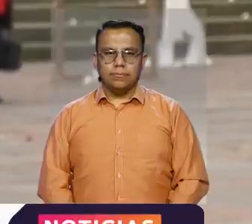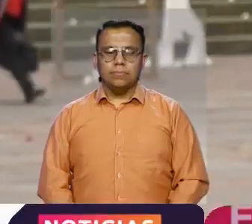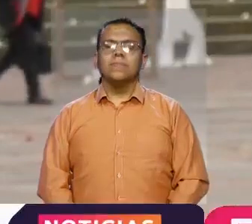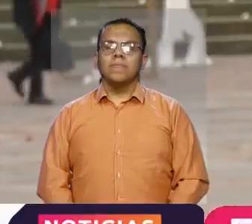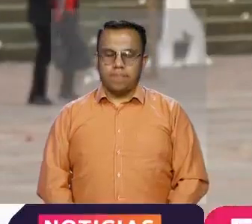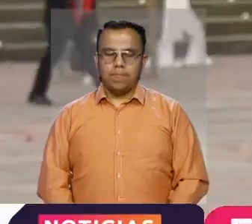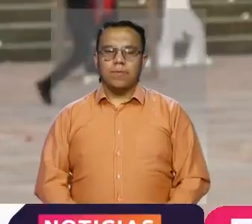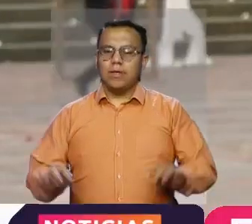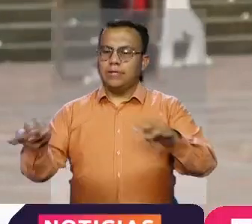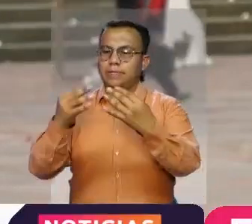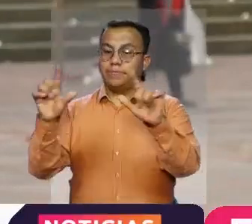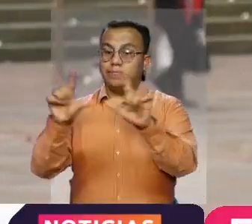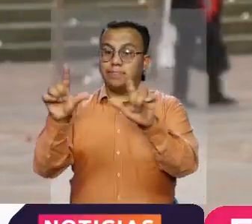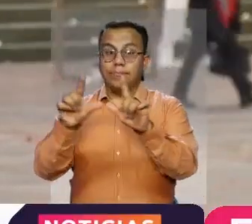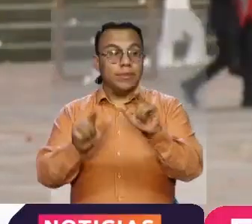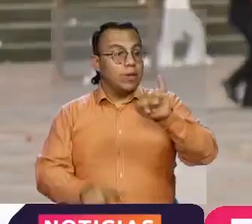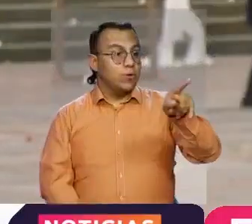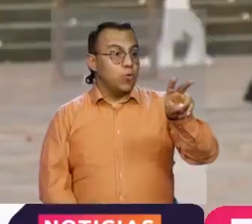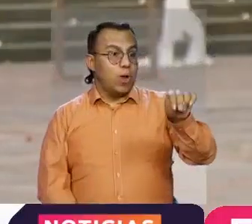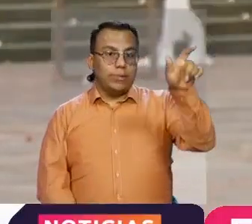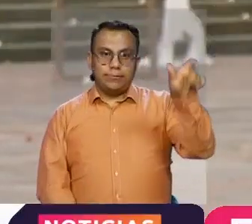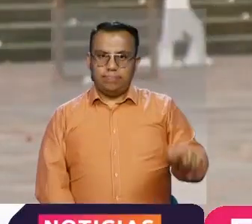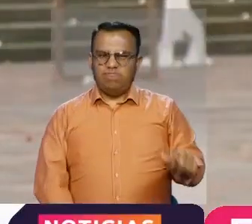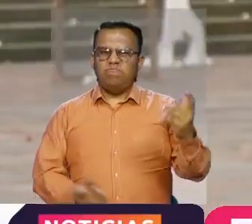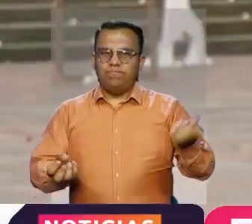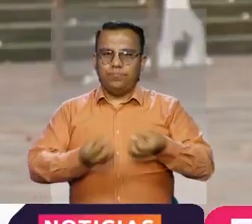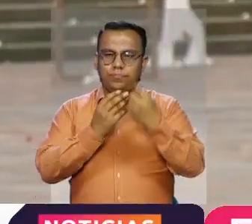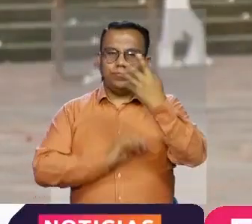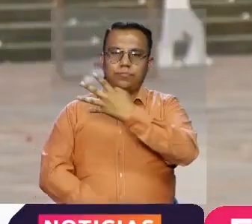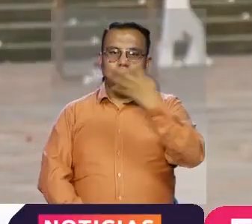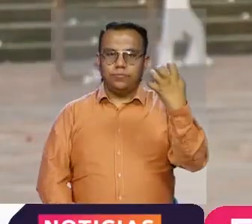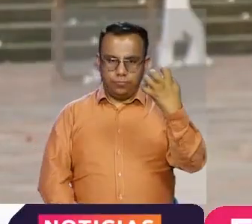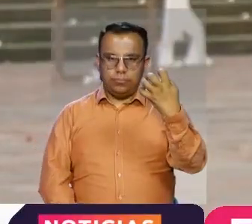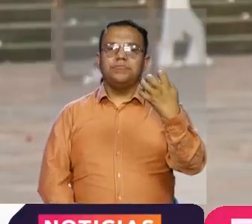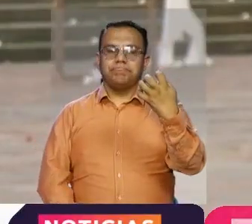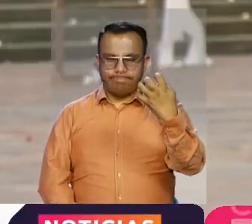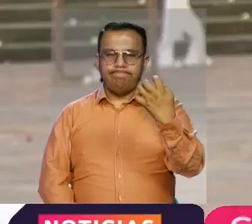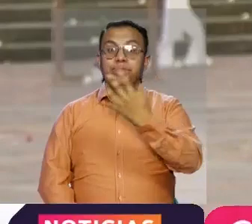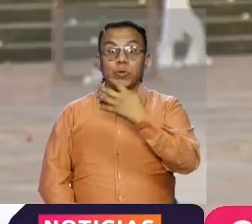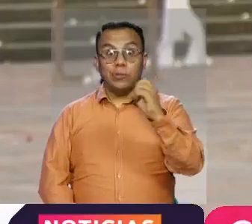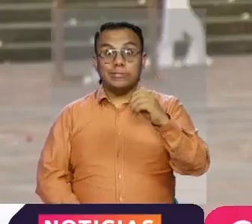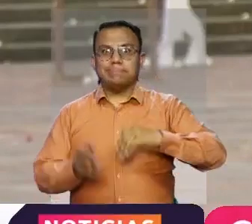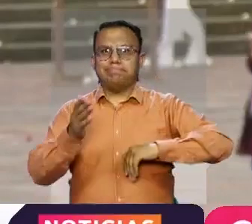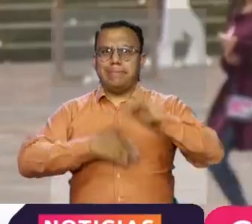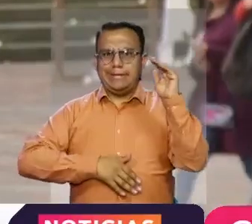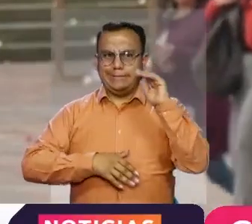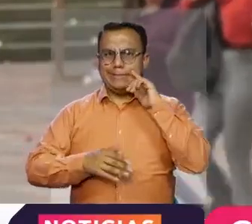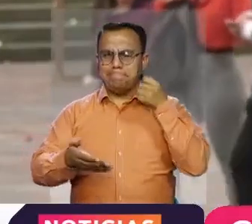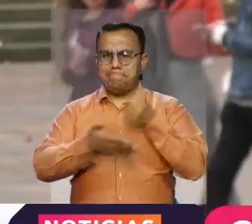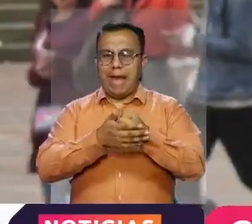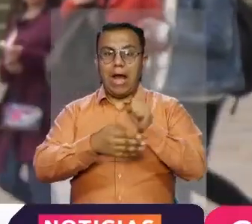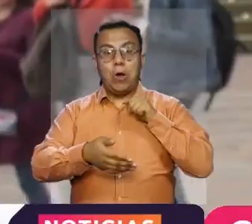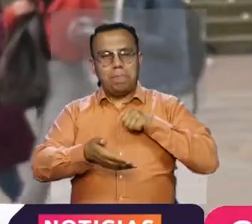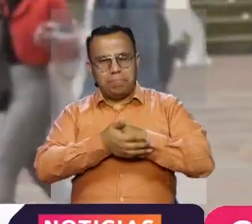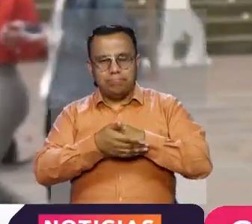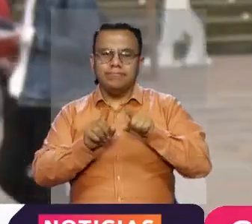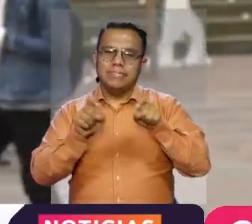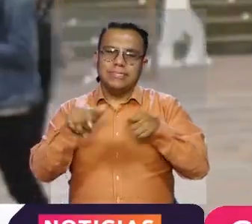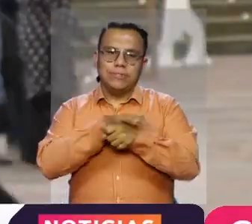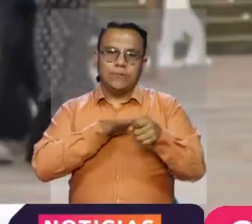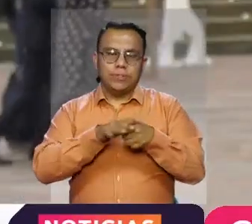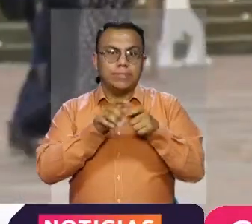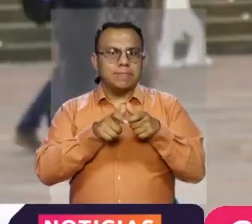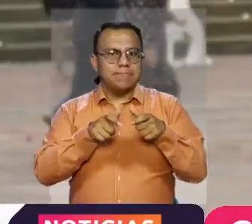Juan y televidentes, buenas tardes. Pues la cifra va en más de 400 fallecimientos por siniestros viales y según indican va